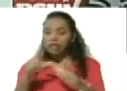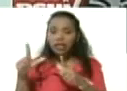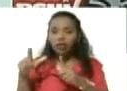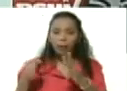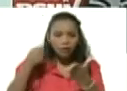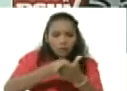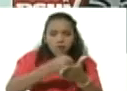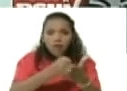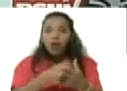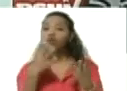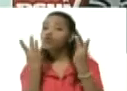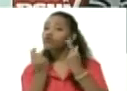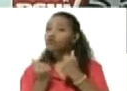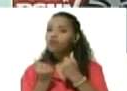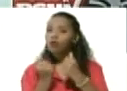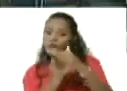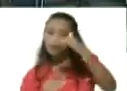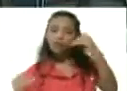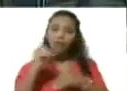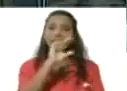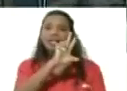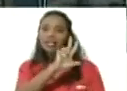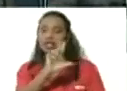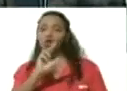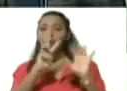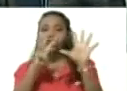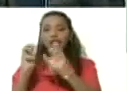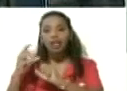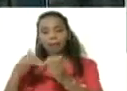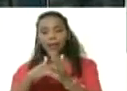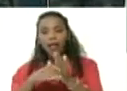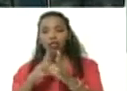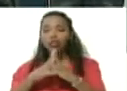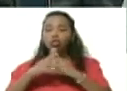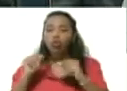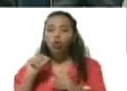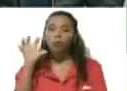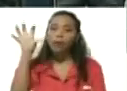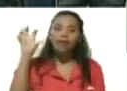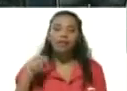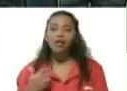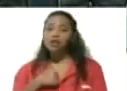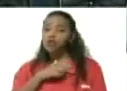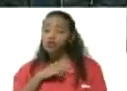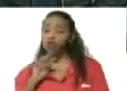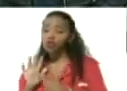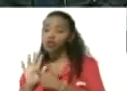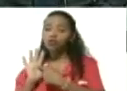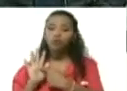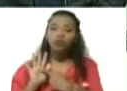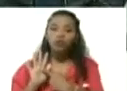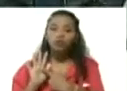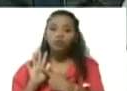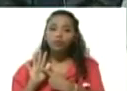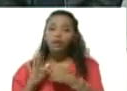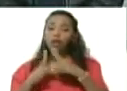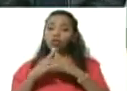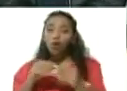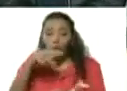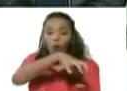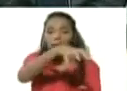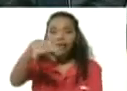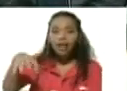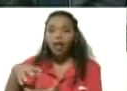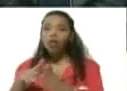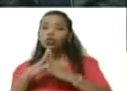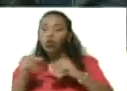número superior a 380.000 que hay en todo el país. Pero fue el muestreo. Ahora vamos nosotros a todos los estados, a todos